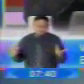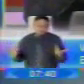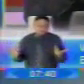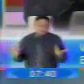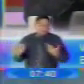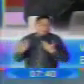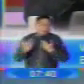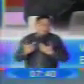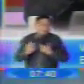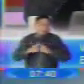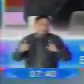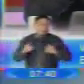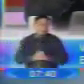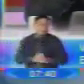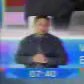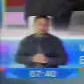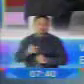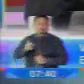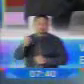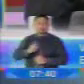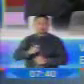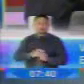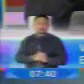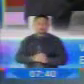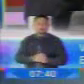que requiera de la presencia de